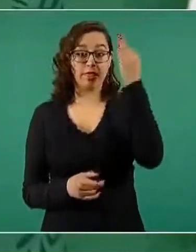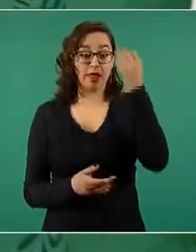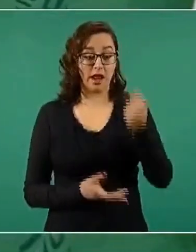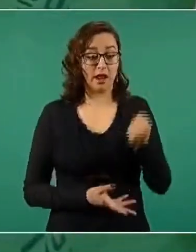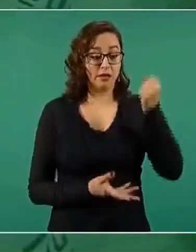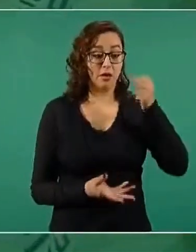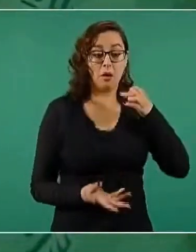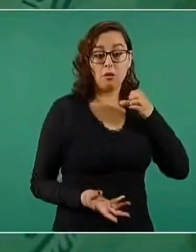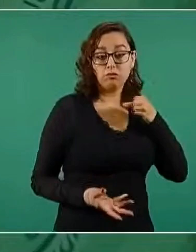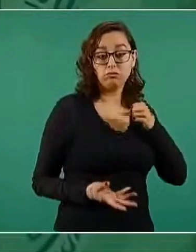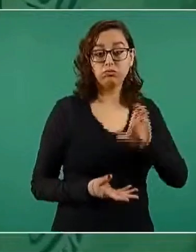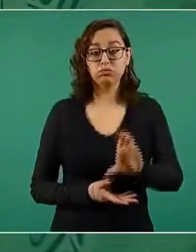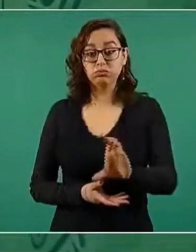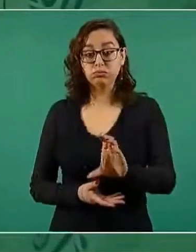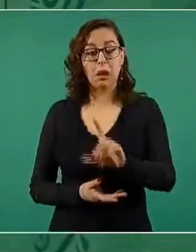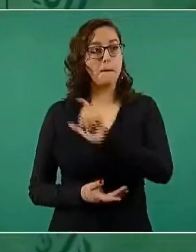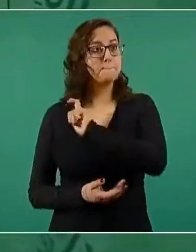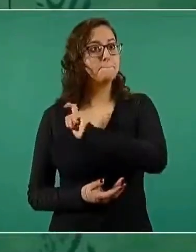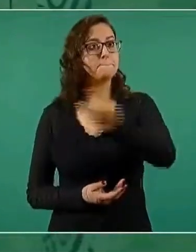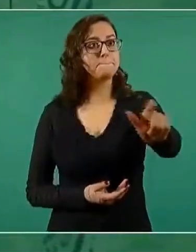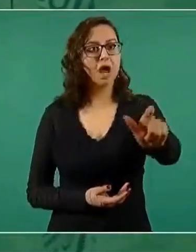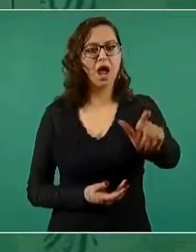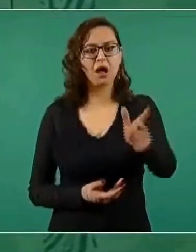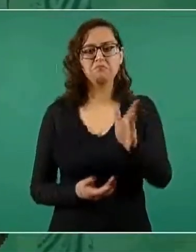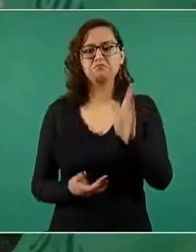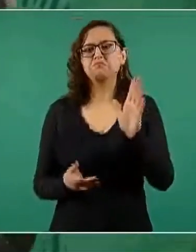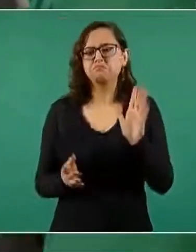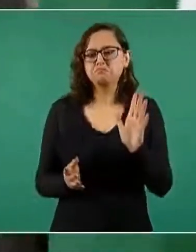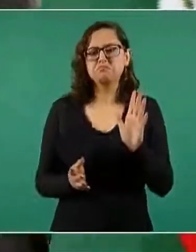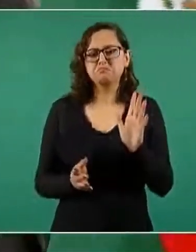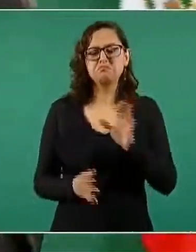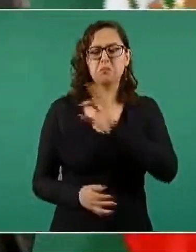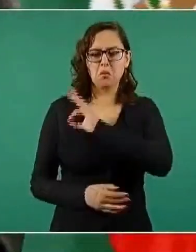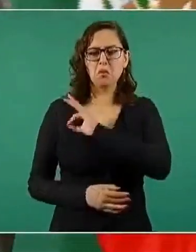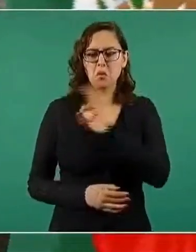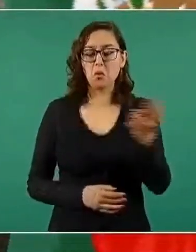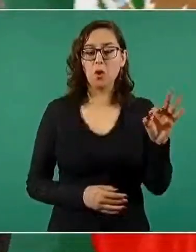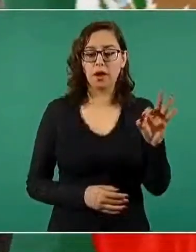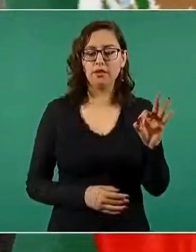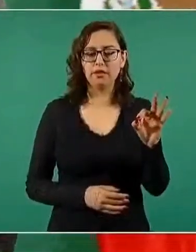tipo de deuda. Lo que también no debe de permitirse,